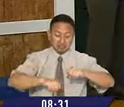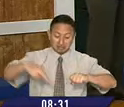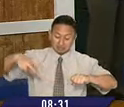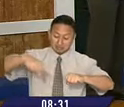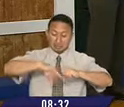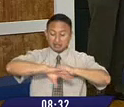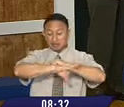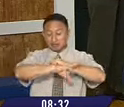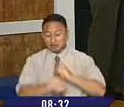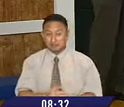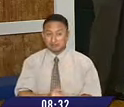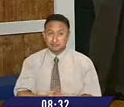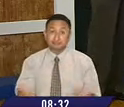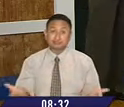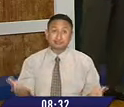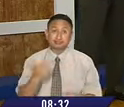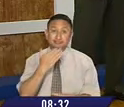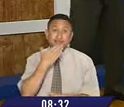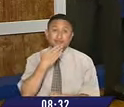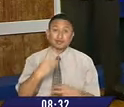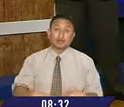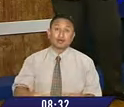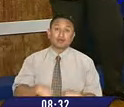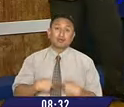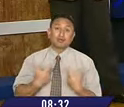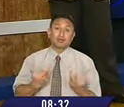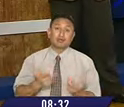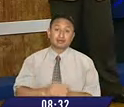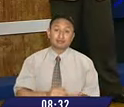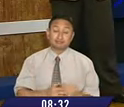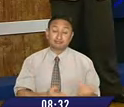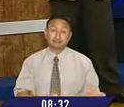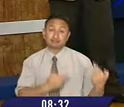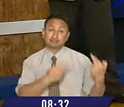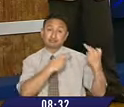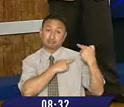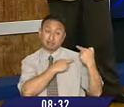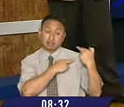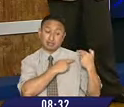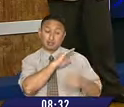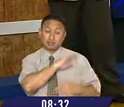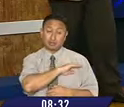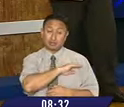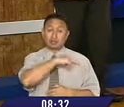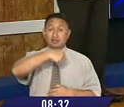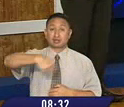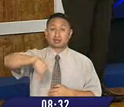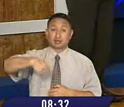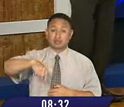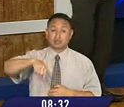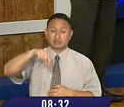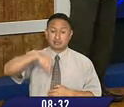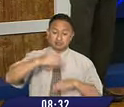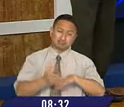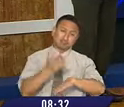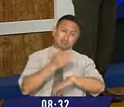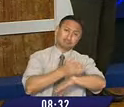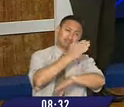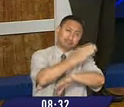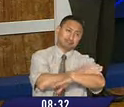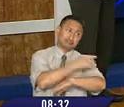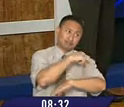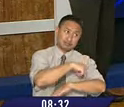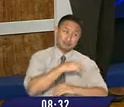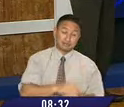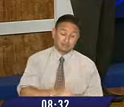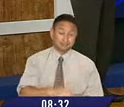robos. ¿Cómo se vive? Eso le corresponde a la administración zonal Quitumbe, que no solamente en esta alcaldía, sino en varias anteriores, ya deja mucho